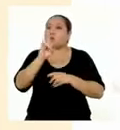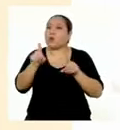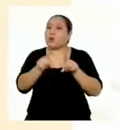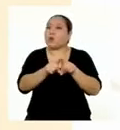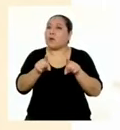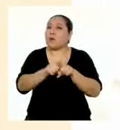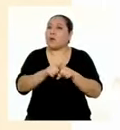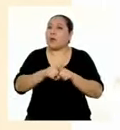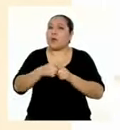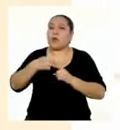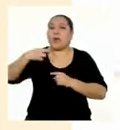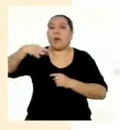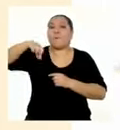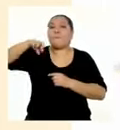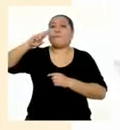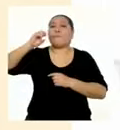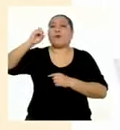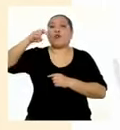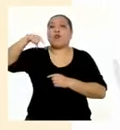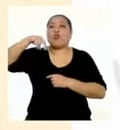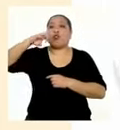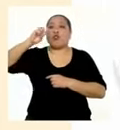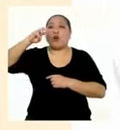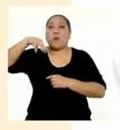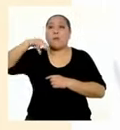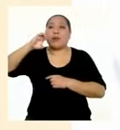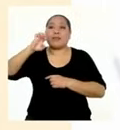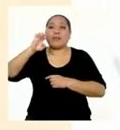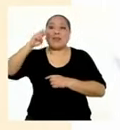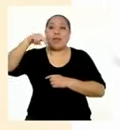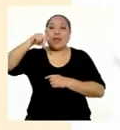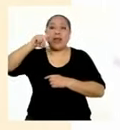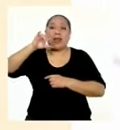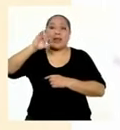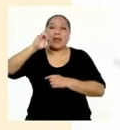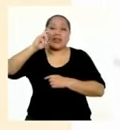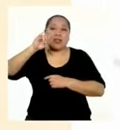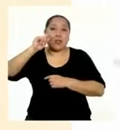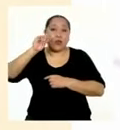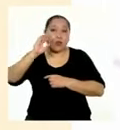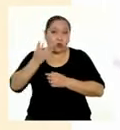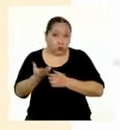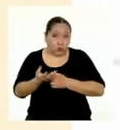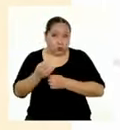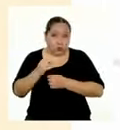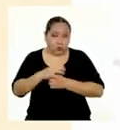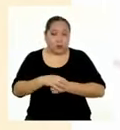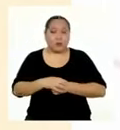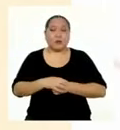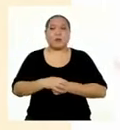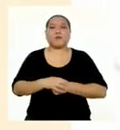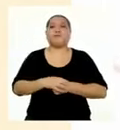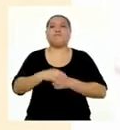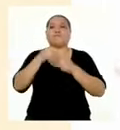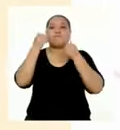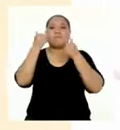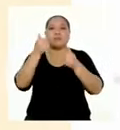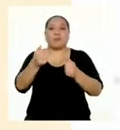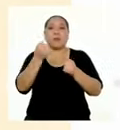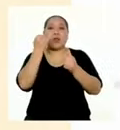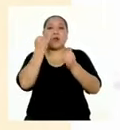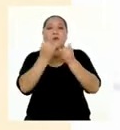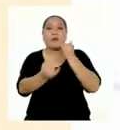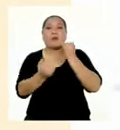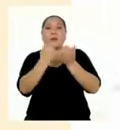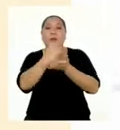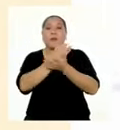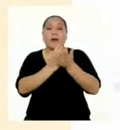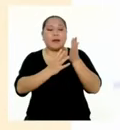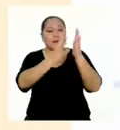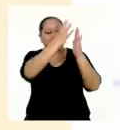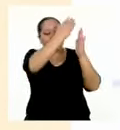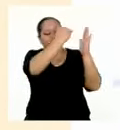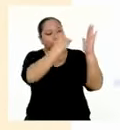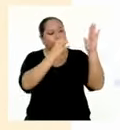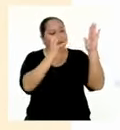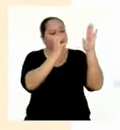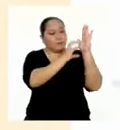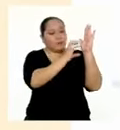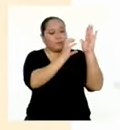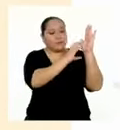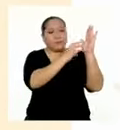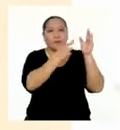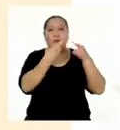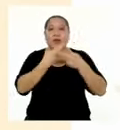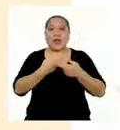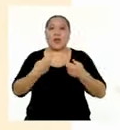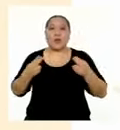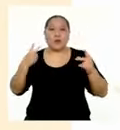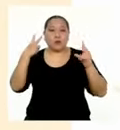además de pronombres enclíticos? Muy bien, Yanira. Ahora, en cuanto al último criterio que tiene que ver con